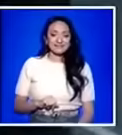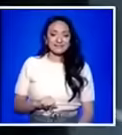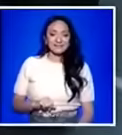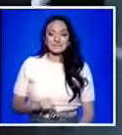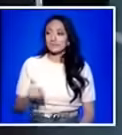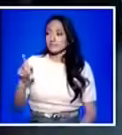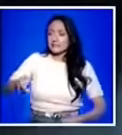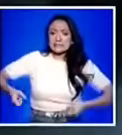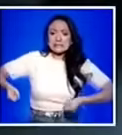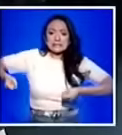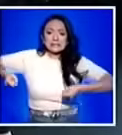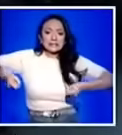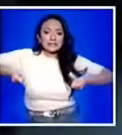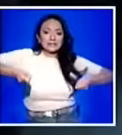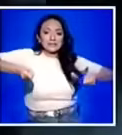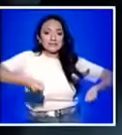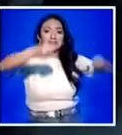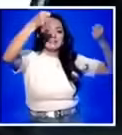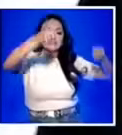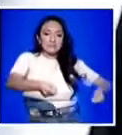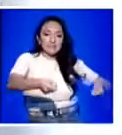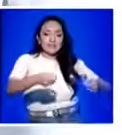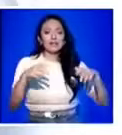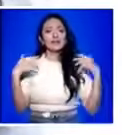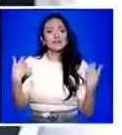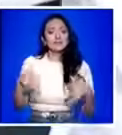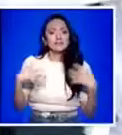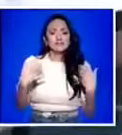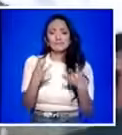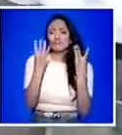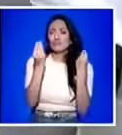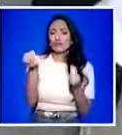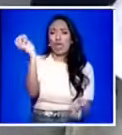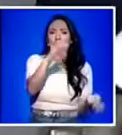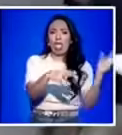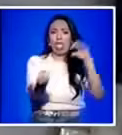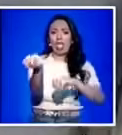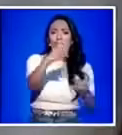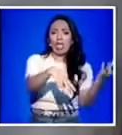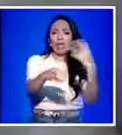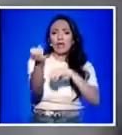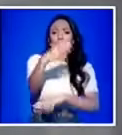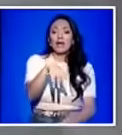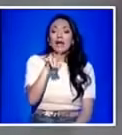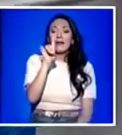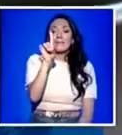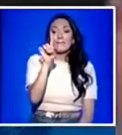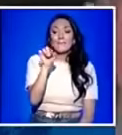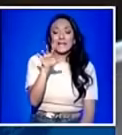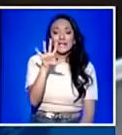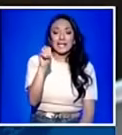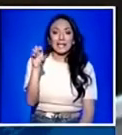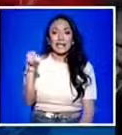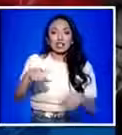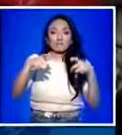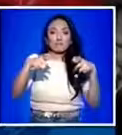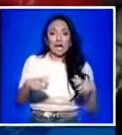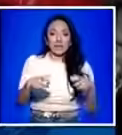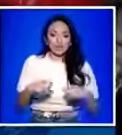Con una olla así, imagínense la cantidad de ingredientes que utilizaron para 1.500 porciones.